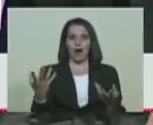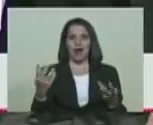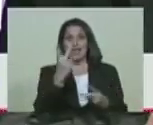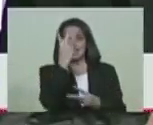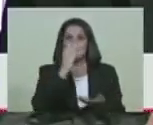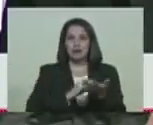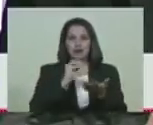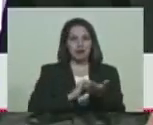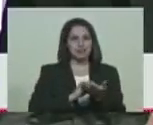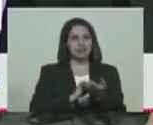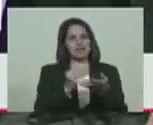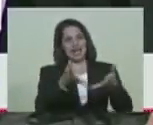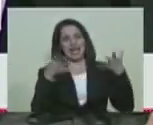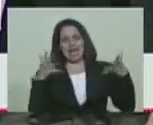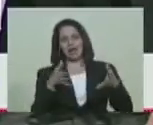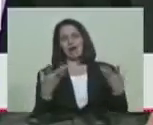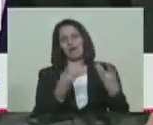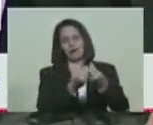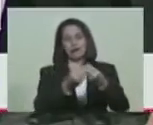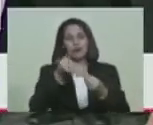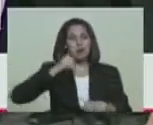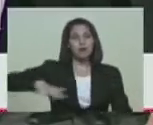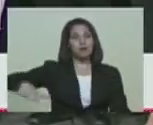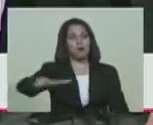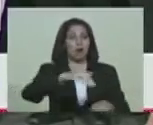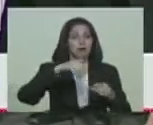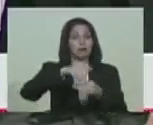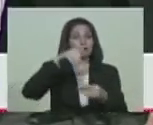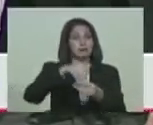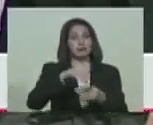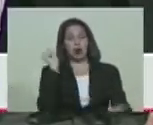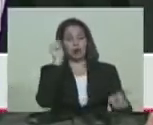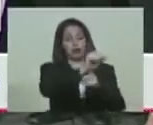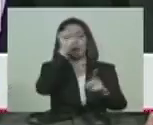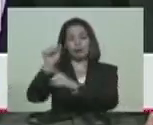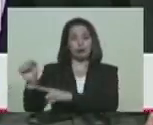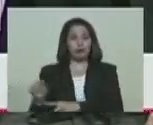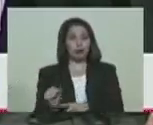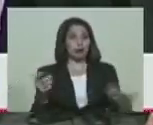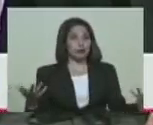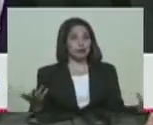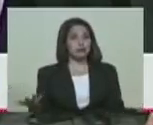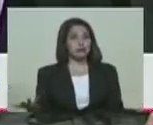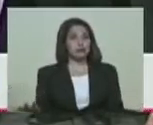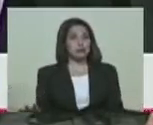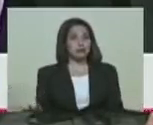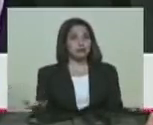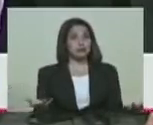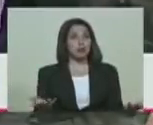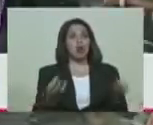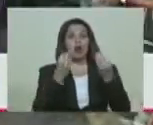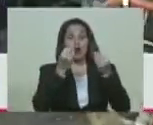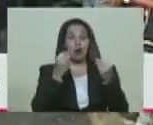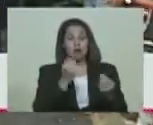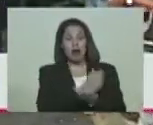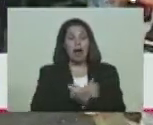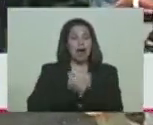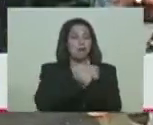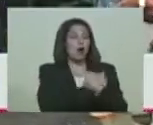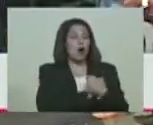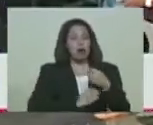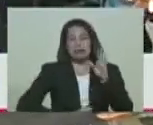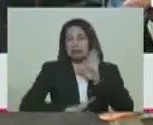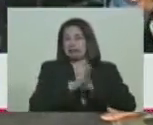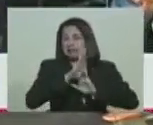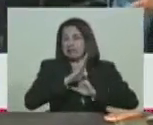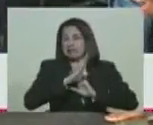Vendrán nuevos encuentros con la victoria popular de esta patria que lo que quiere es, con todo su amor y toda su pasión,